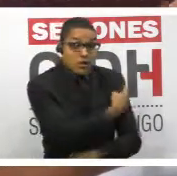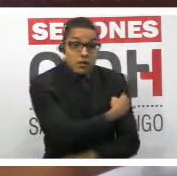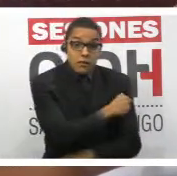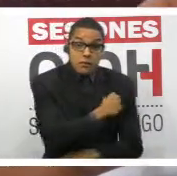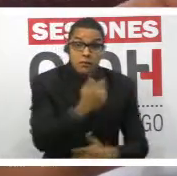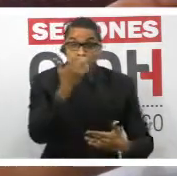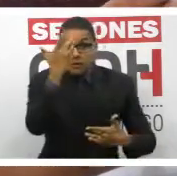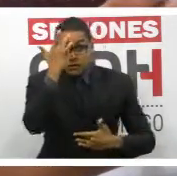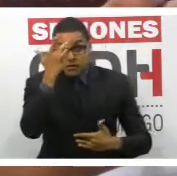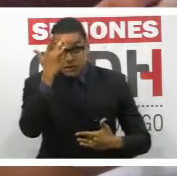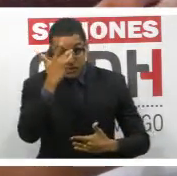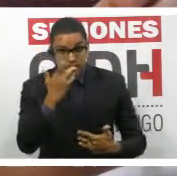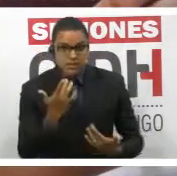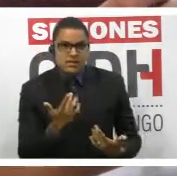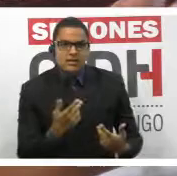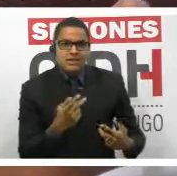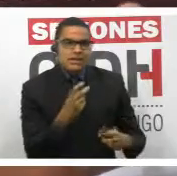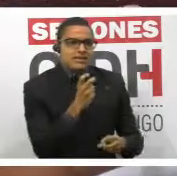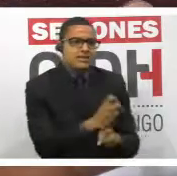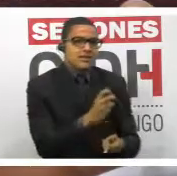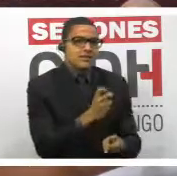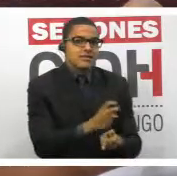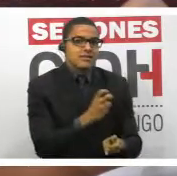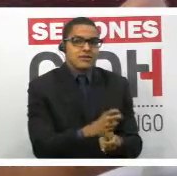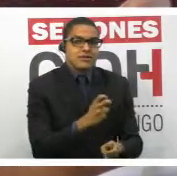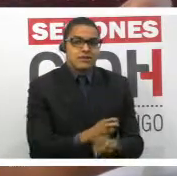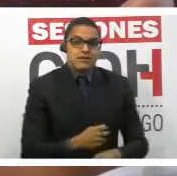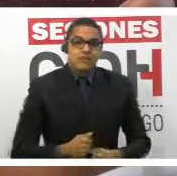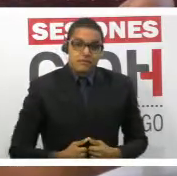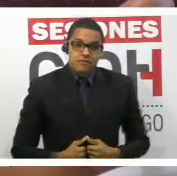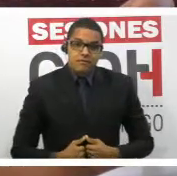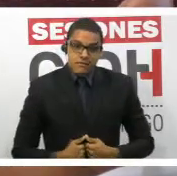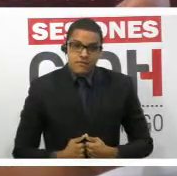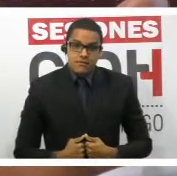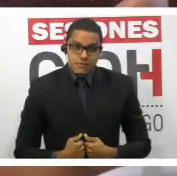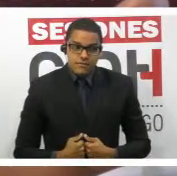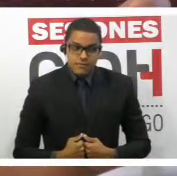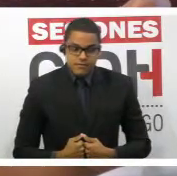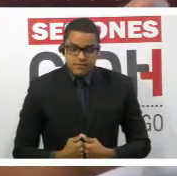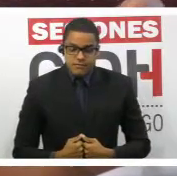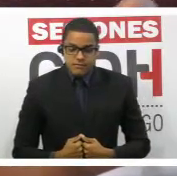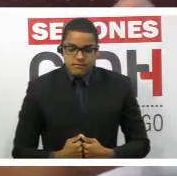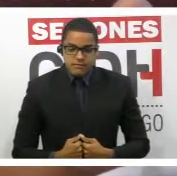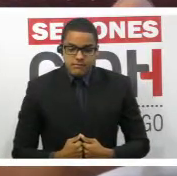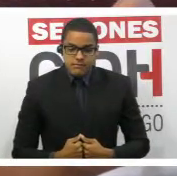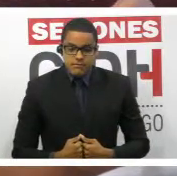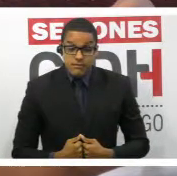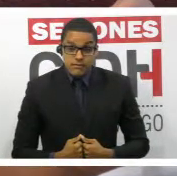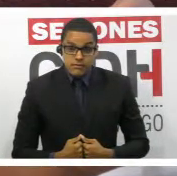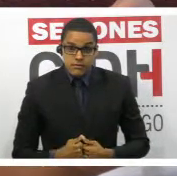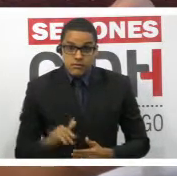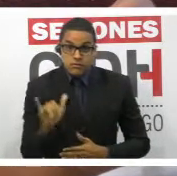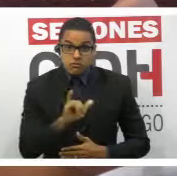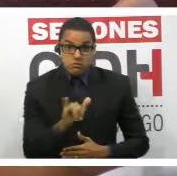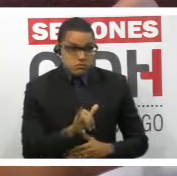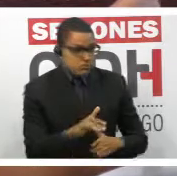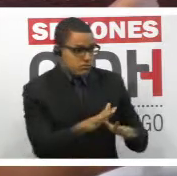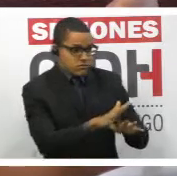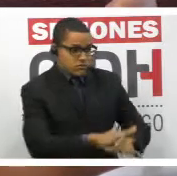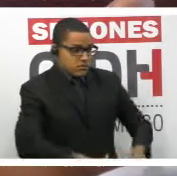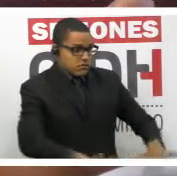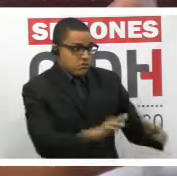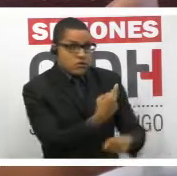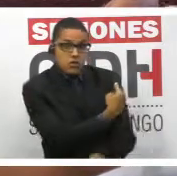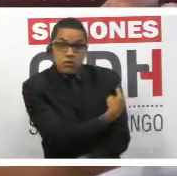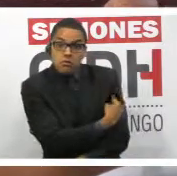trata de la salud sexual y reproductiva la falta de condiciones de accesibilidad a instalaciones físicas y el mobiliario